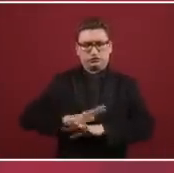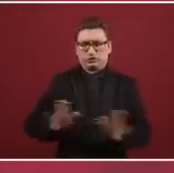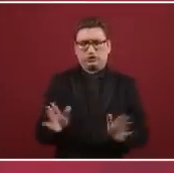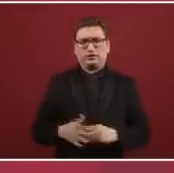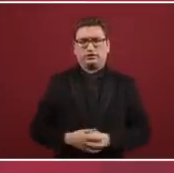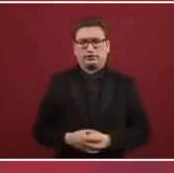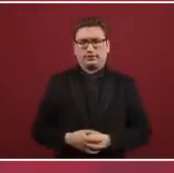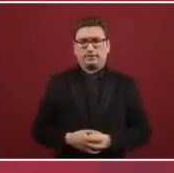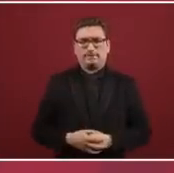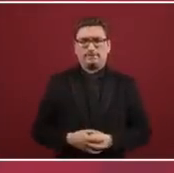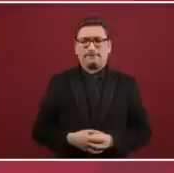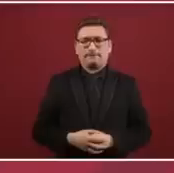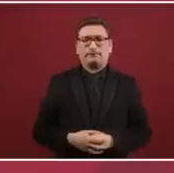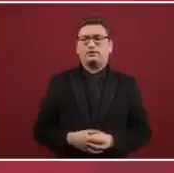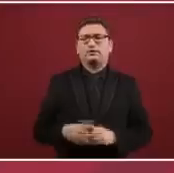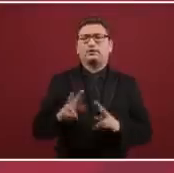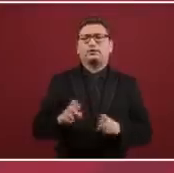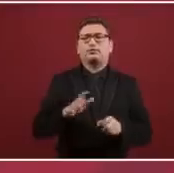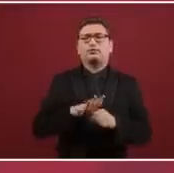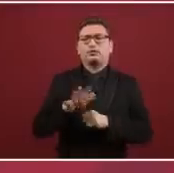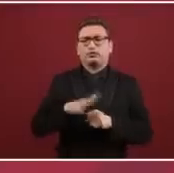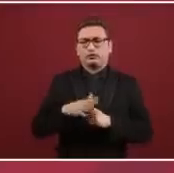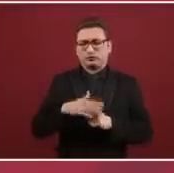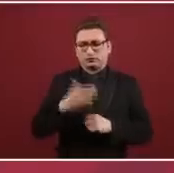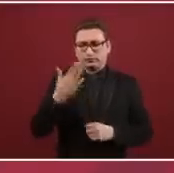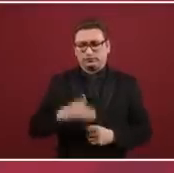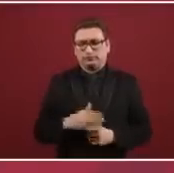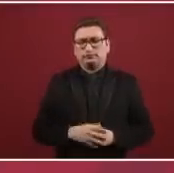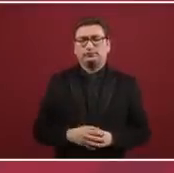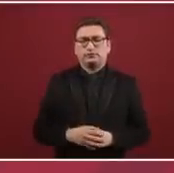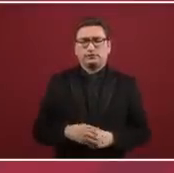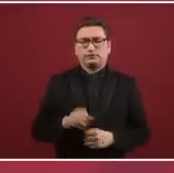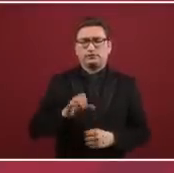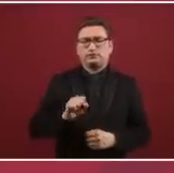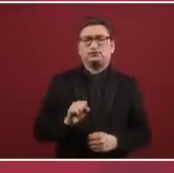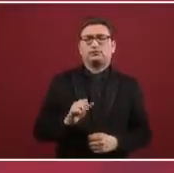Tiene que ver básicamente con Hacienda.